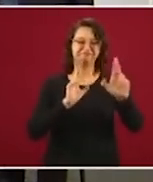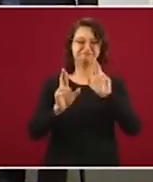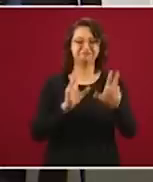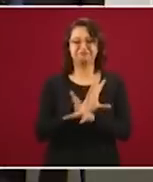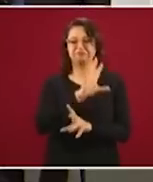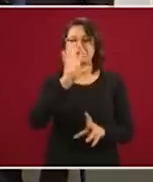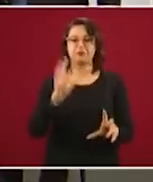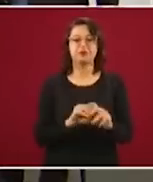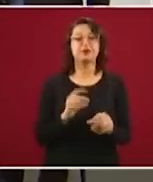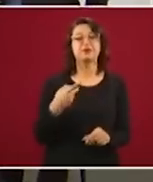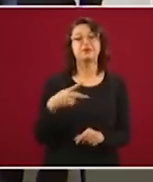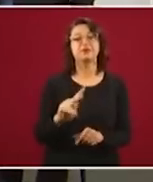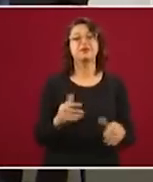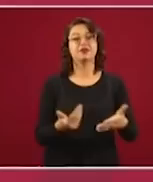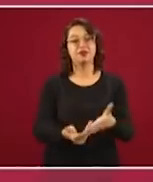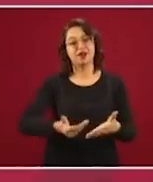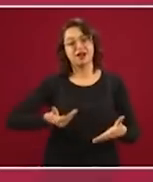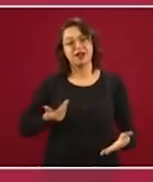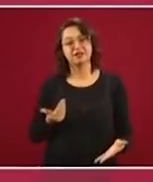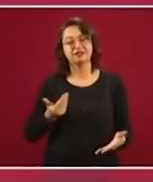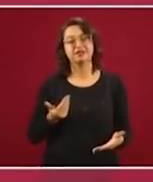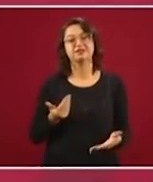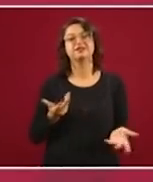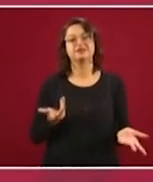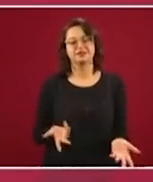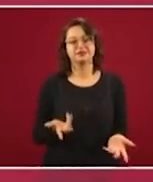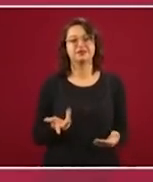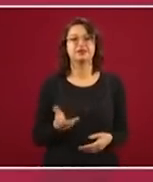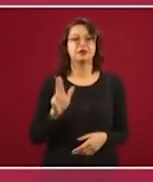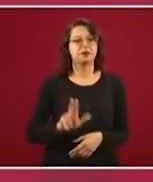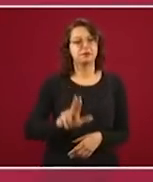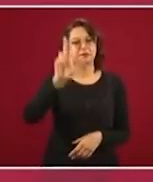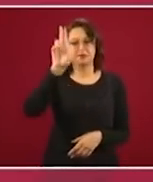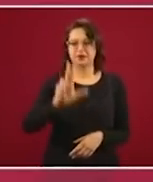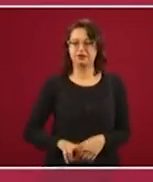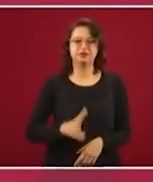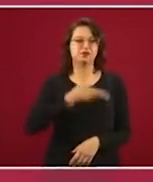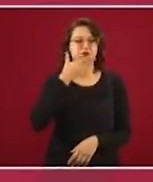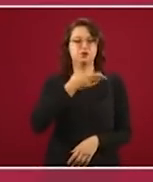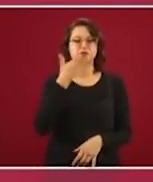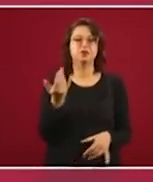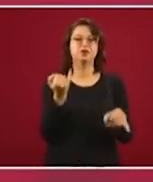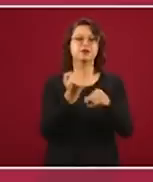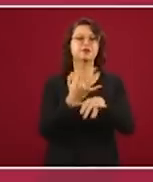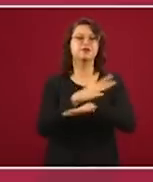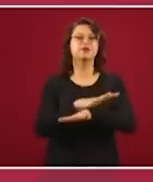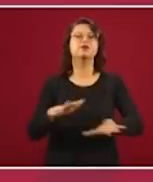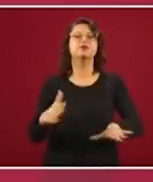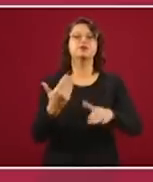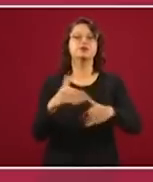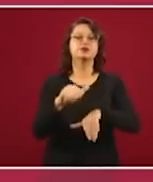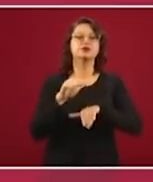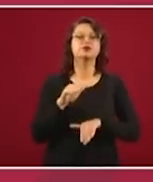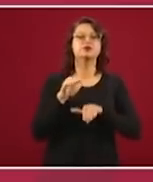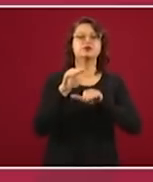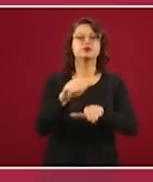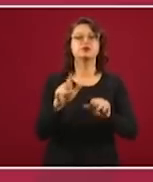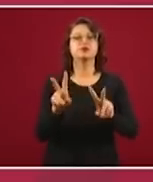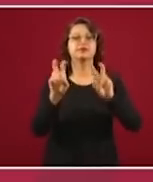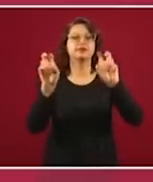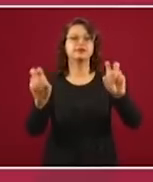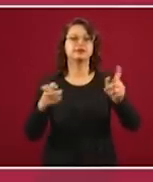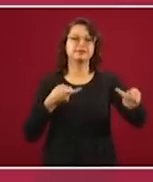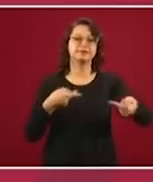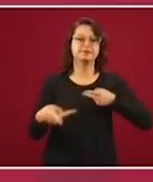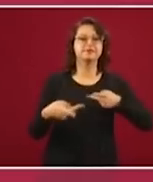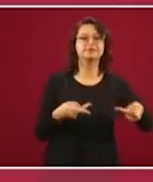pero antes vamos a informar, como todos los martes, sobre el plan